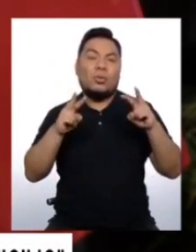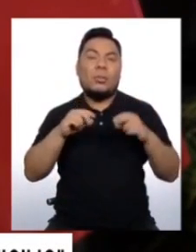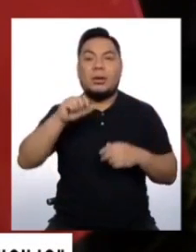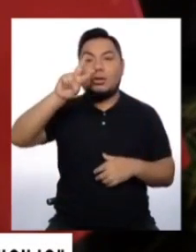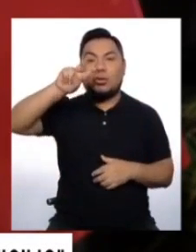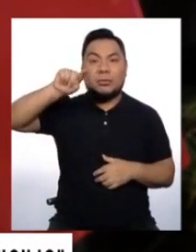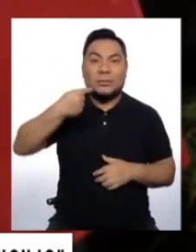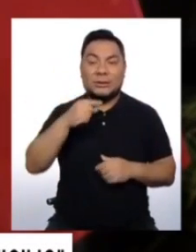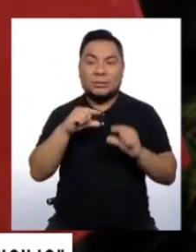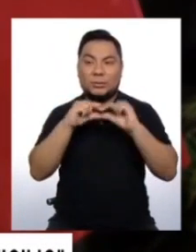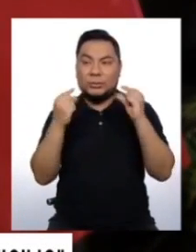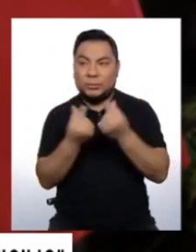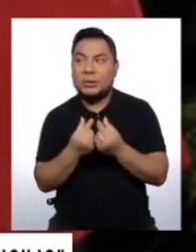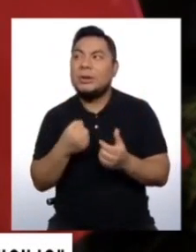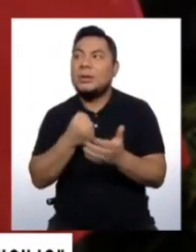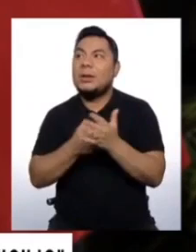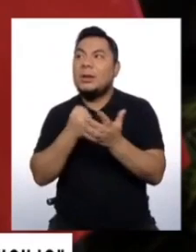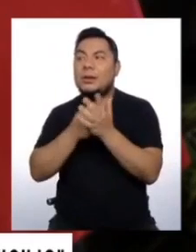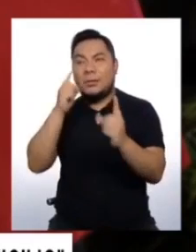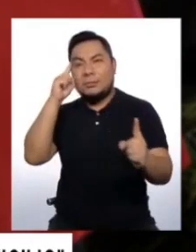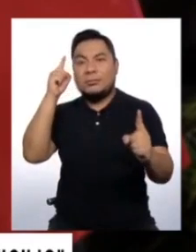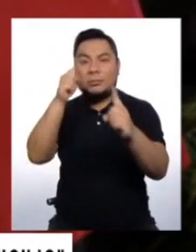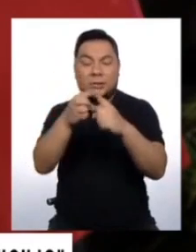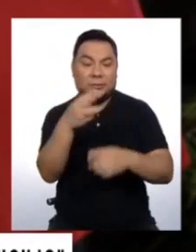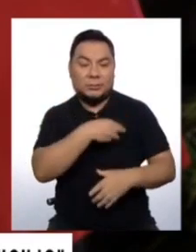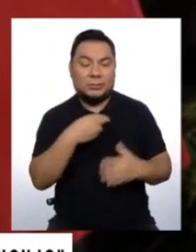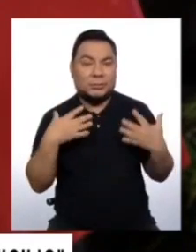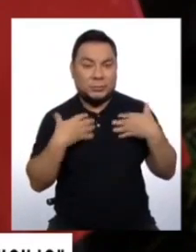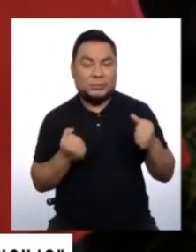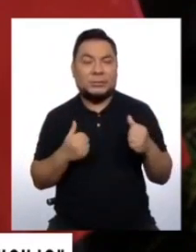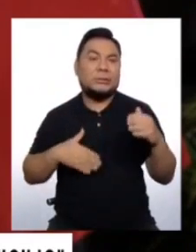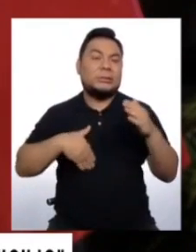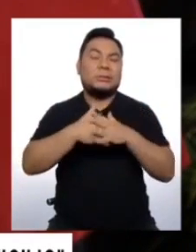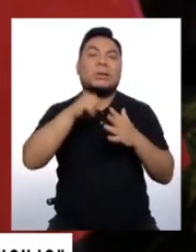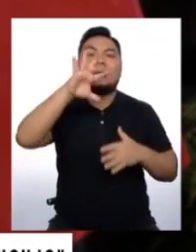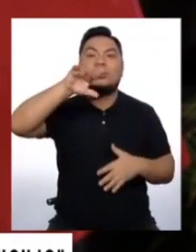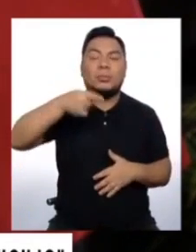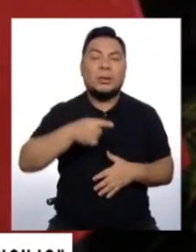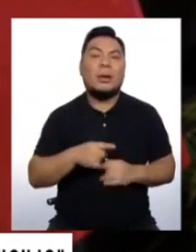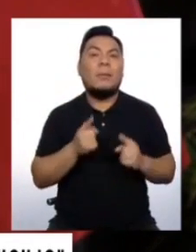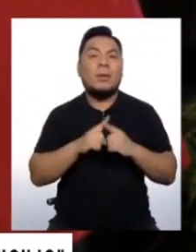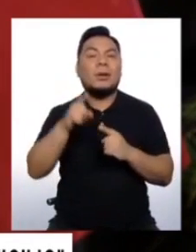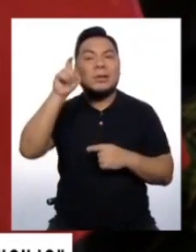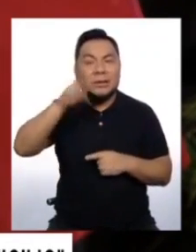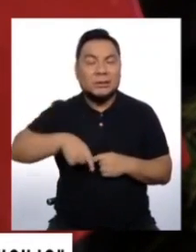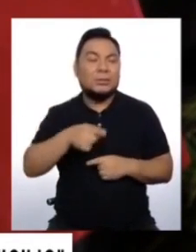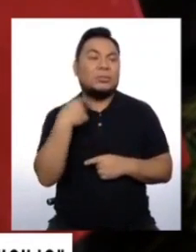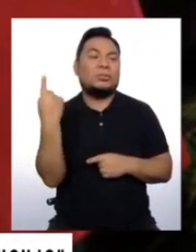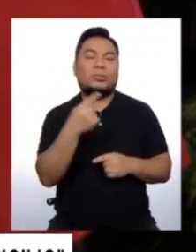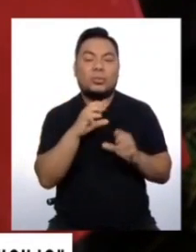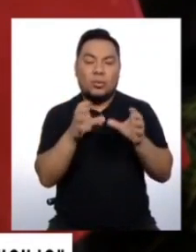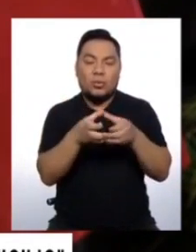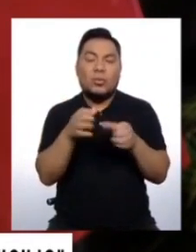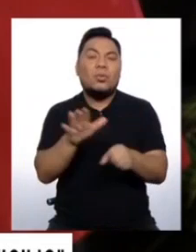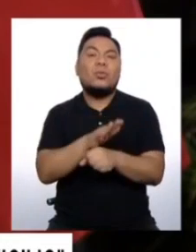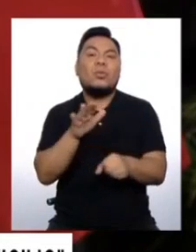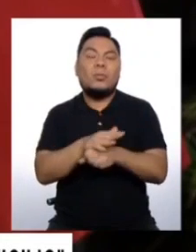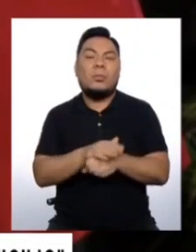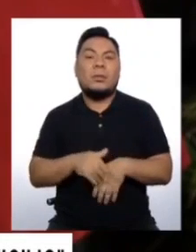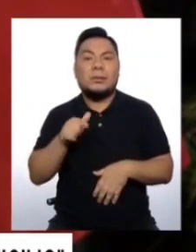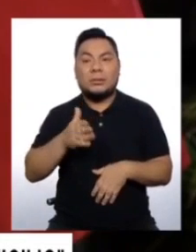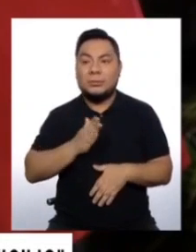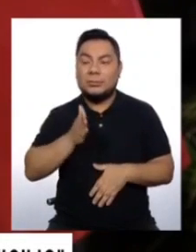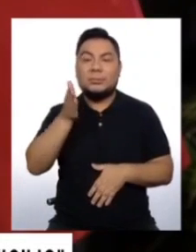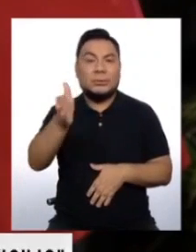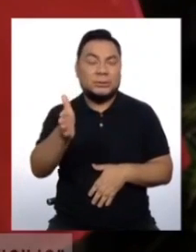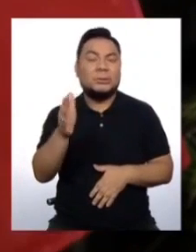2000 primero, y la meta ambiciosa del Ministerio de Salud es llegar a 5000. Pero necesitamos el equipo completo, donde